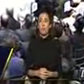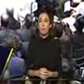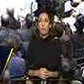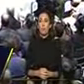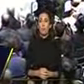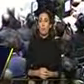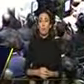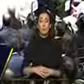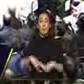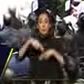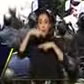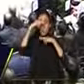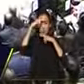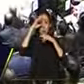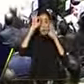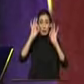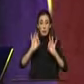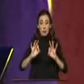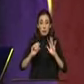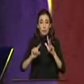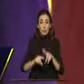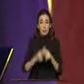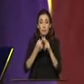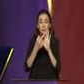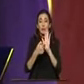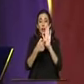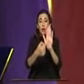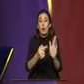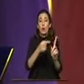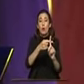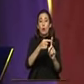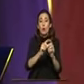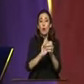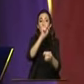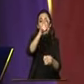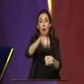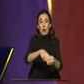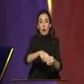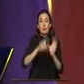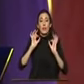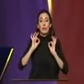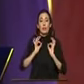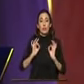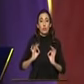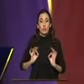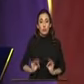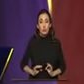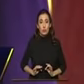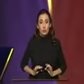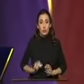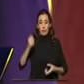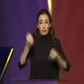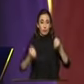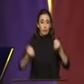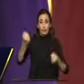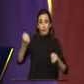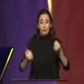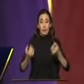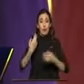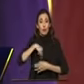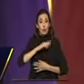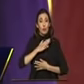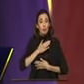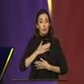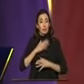Otra buena noticia es que arrancó ya el plan de afiliación de choferes profesionales. Imagínense, nuestros